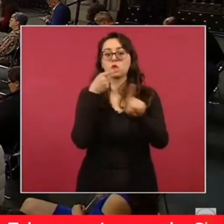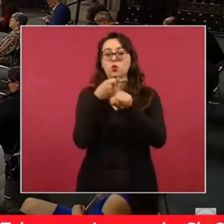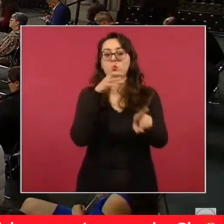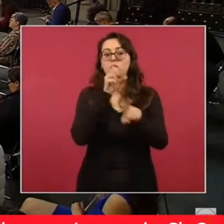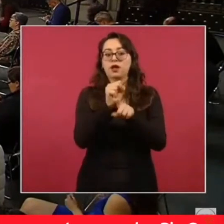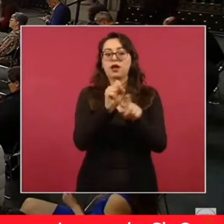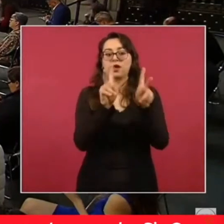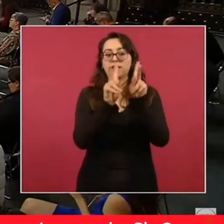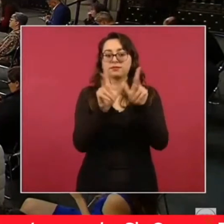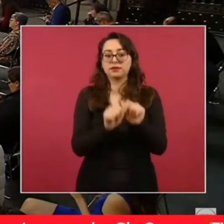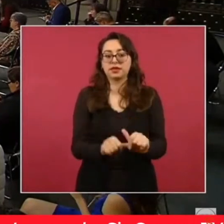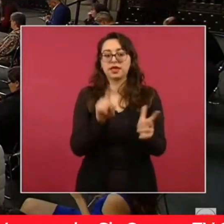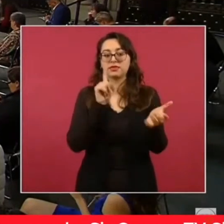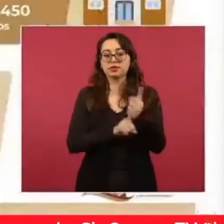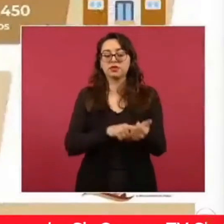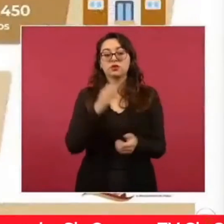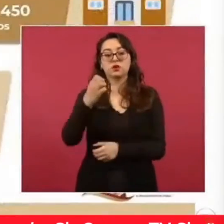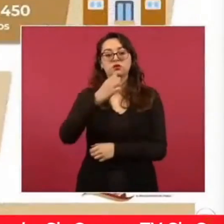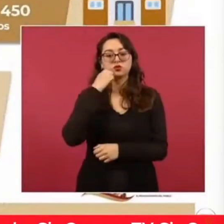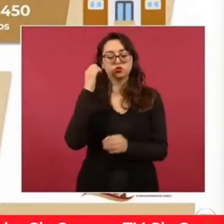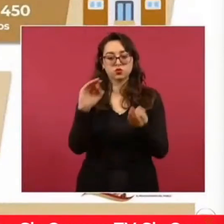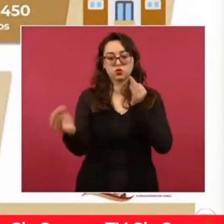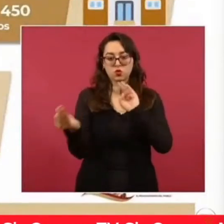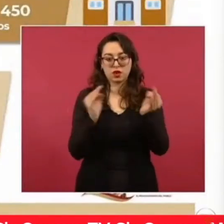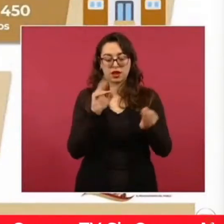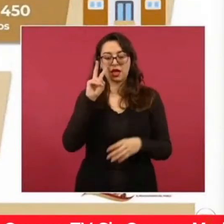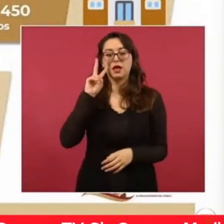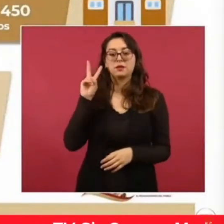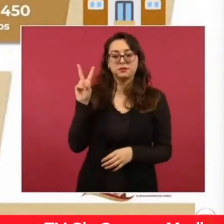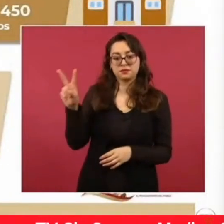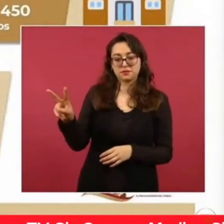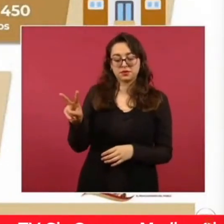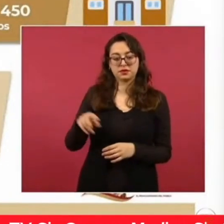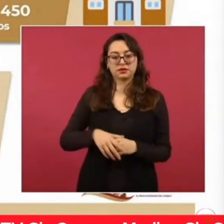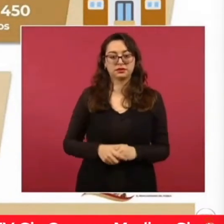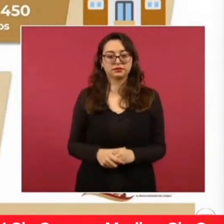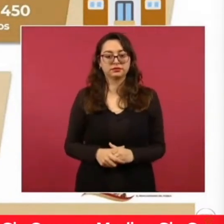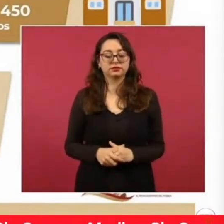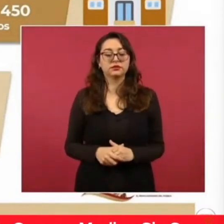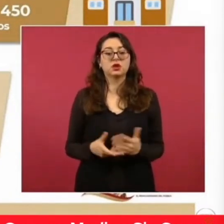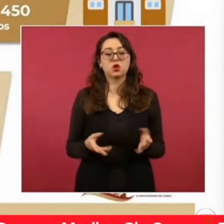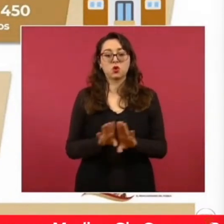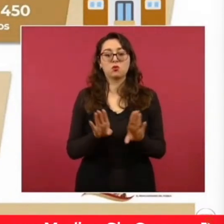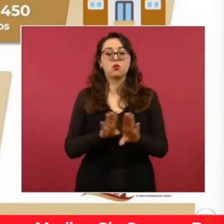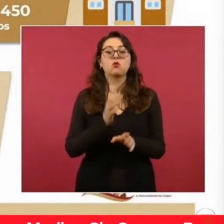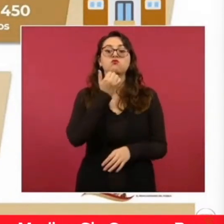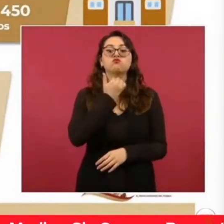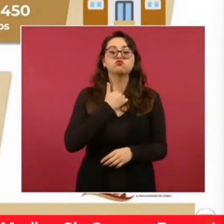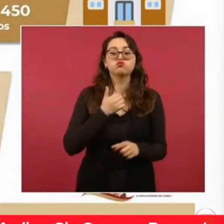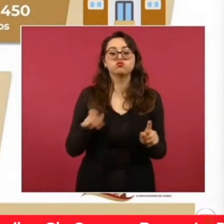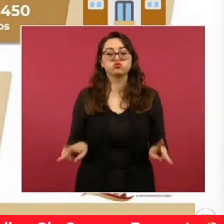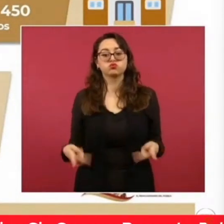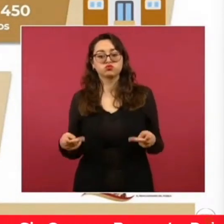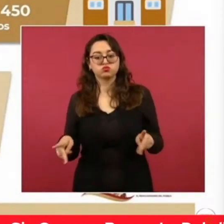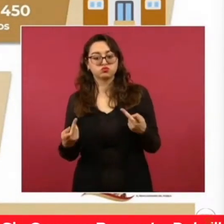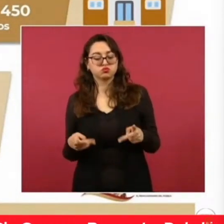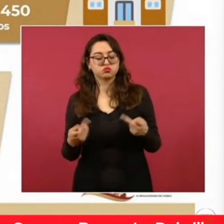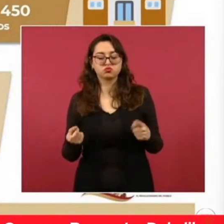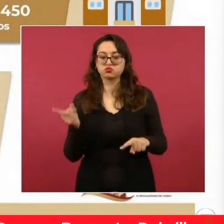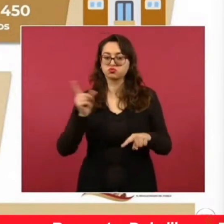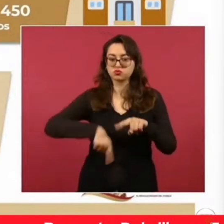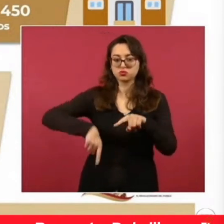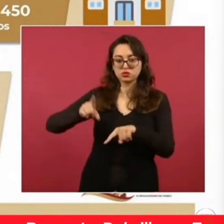las comunidades escolares también sancionando la venta de bebidas alcohólicas y desarticulando puntos de